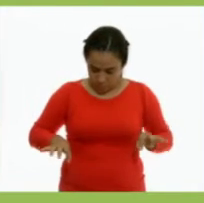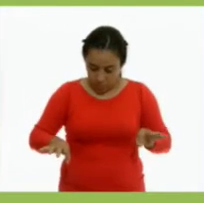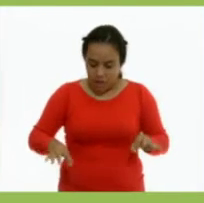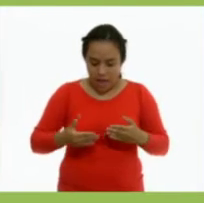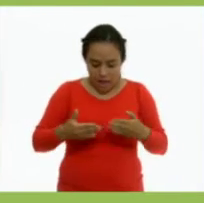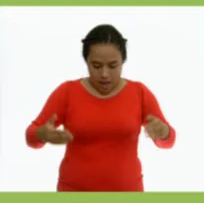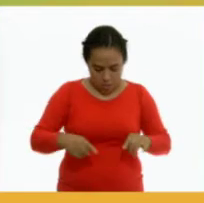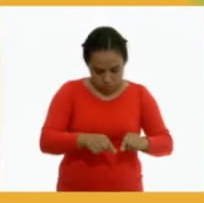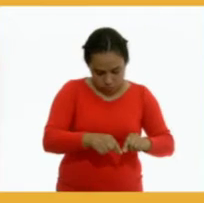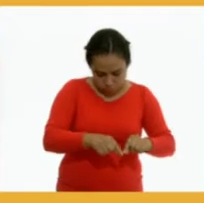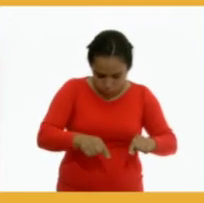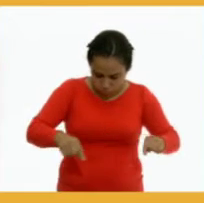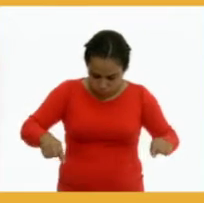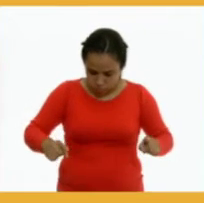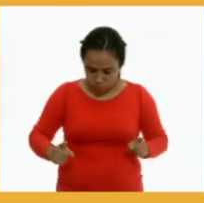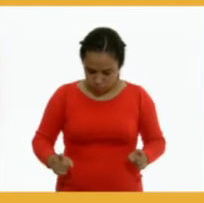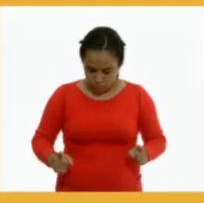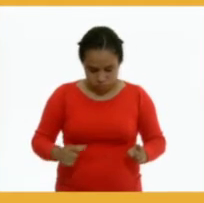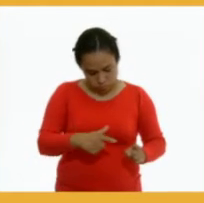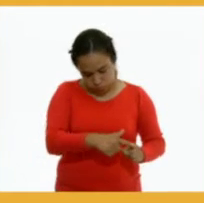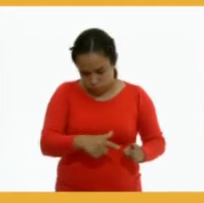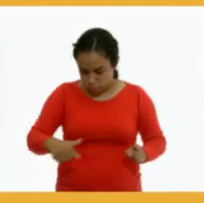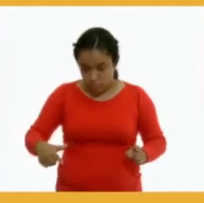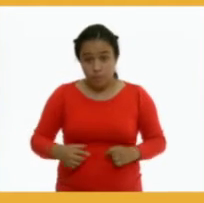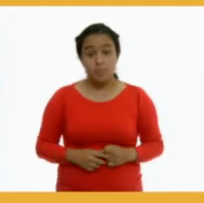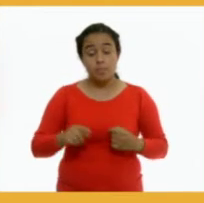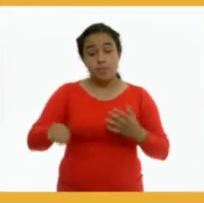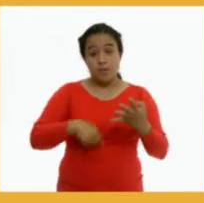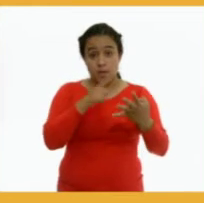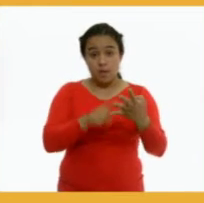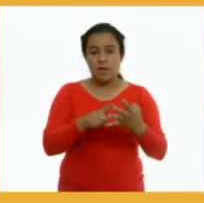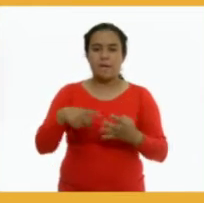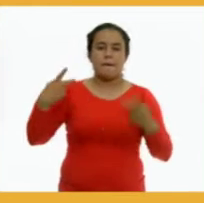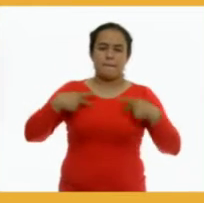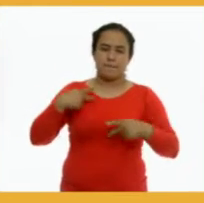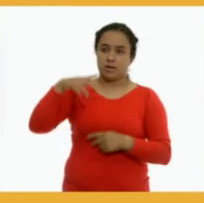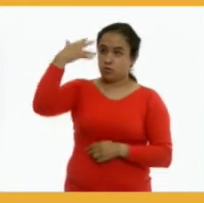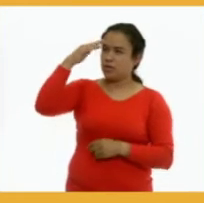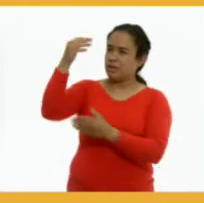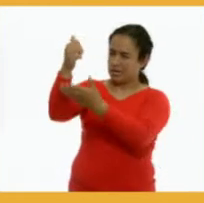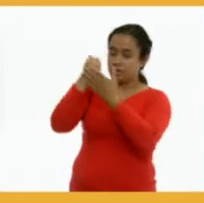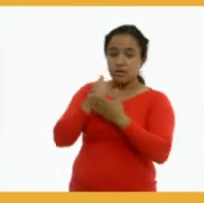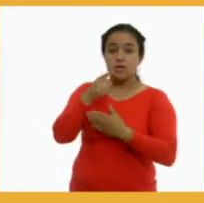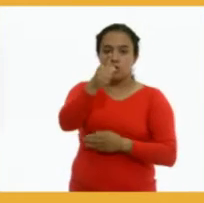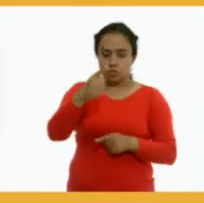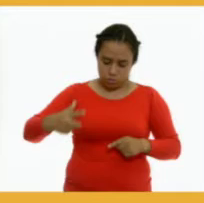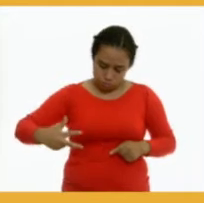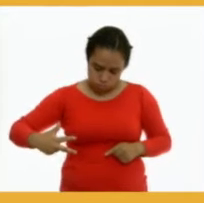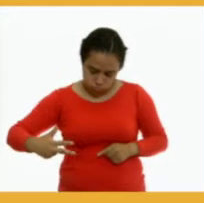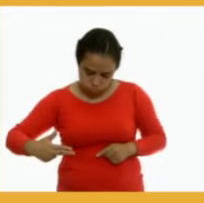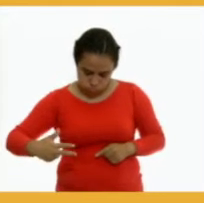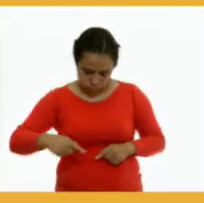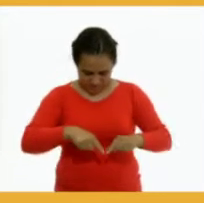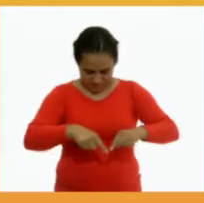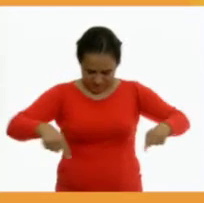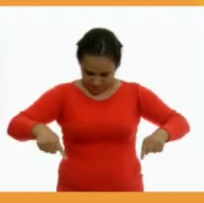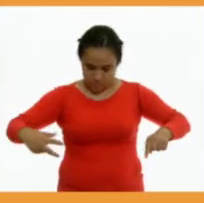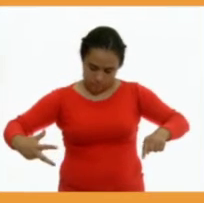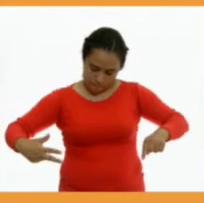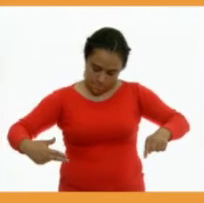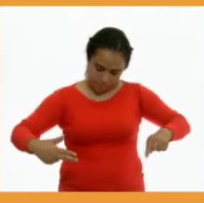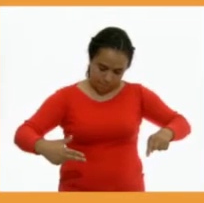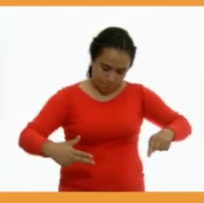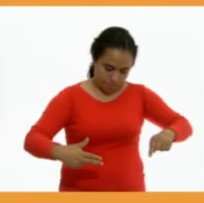horizontal entre los dos puntos. 4. Con ayuda de un adulto, corta sobre la línea horizontal que